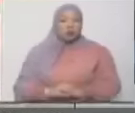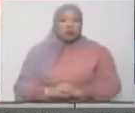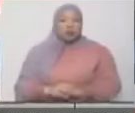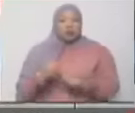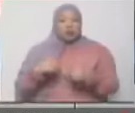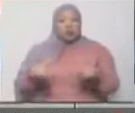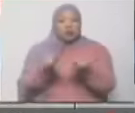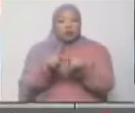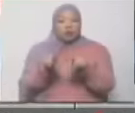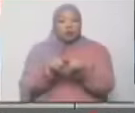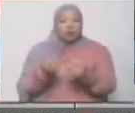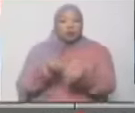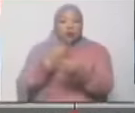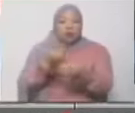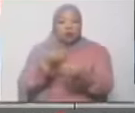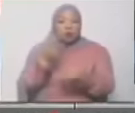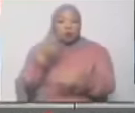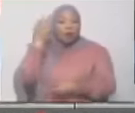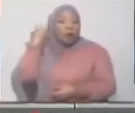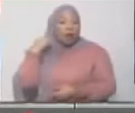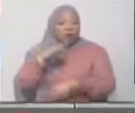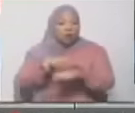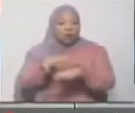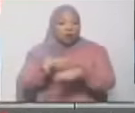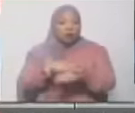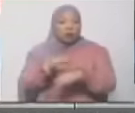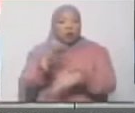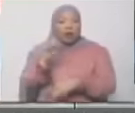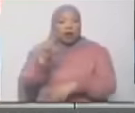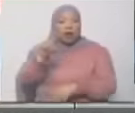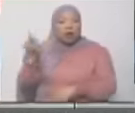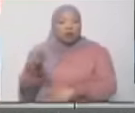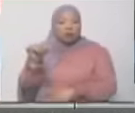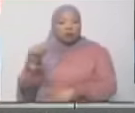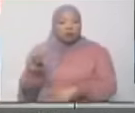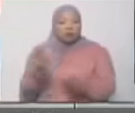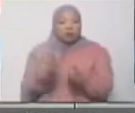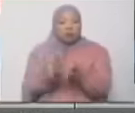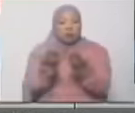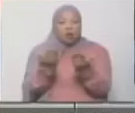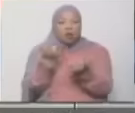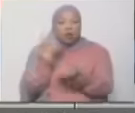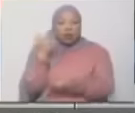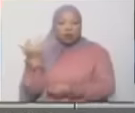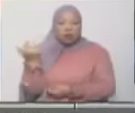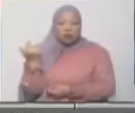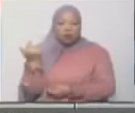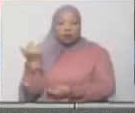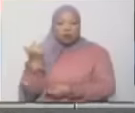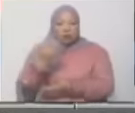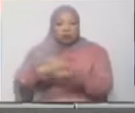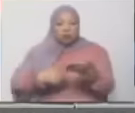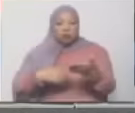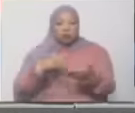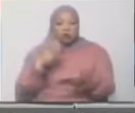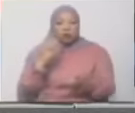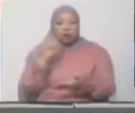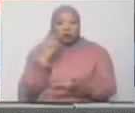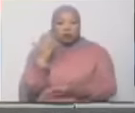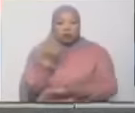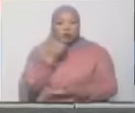Igualmente, este me lo mandó Arias ayer, una compilación de Nerlini Carucci, con prólogo de Karina Ochoa